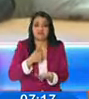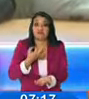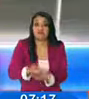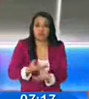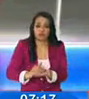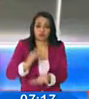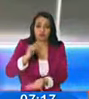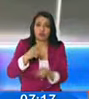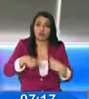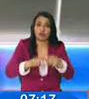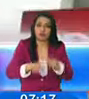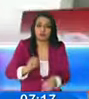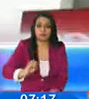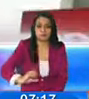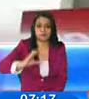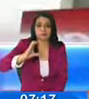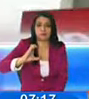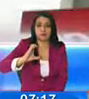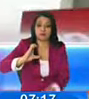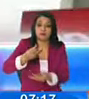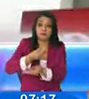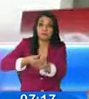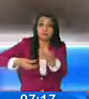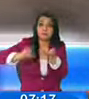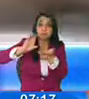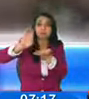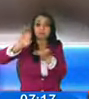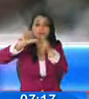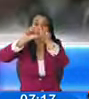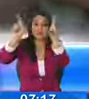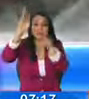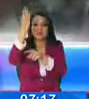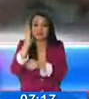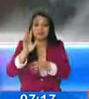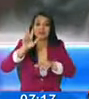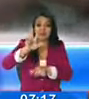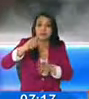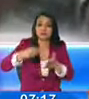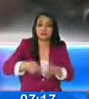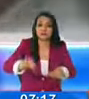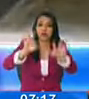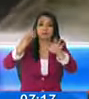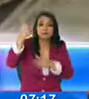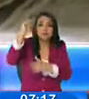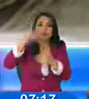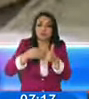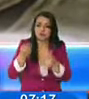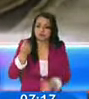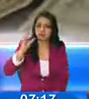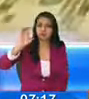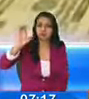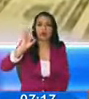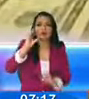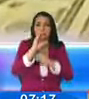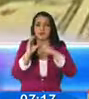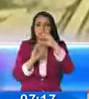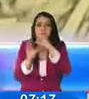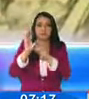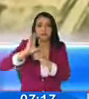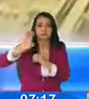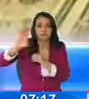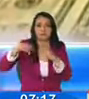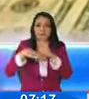según mencionó, devolvió a la constructora 3.8 millones de dólares en efectivo y transferencias. Estos